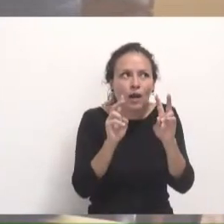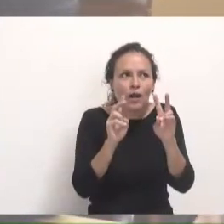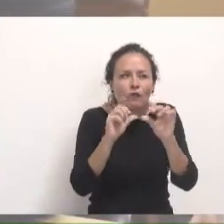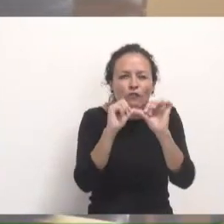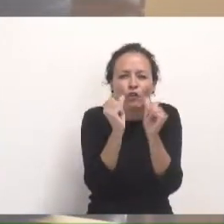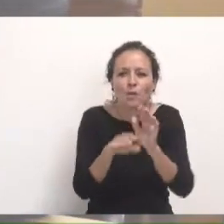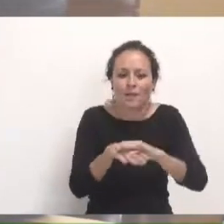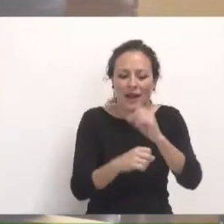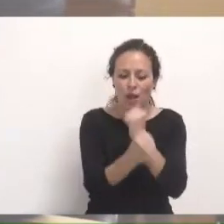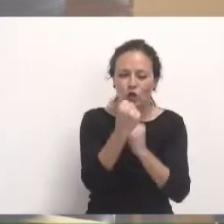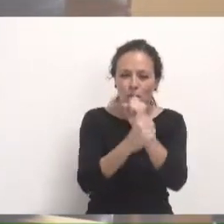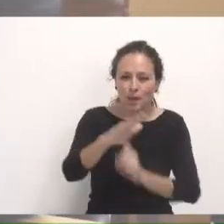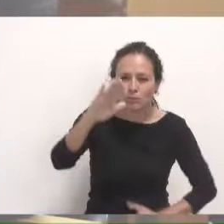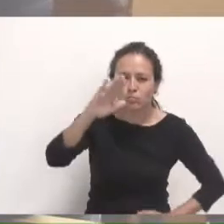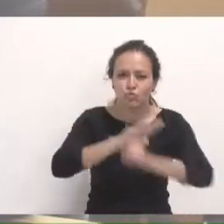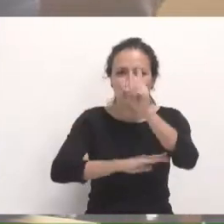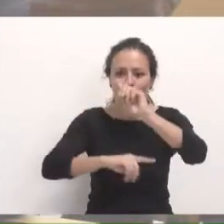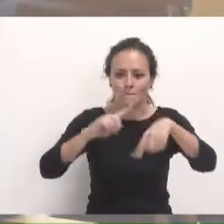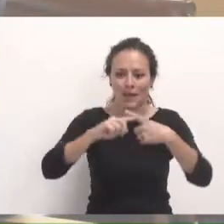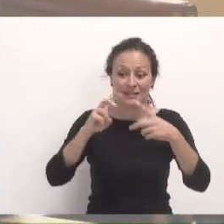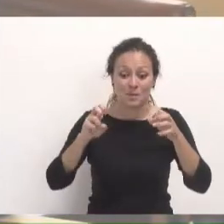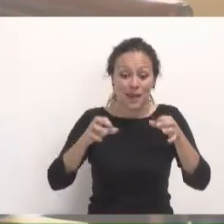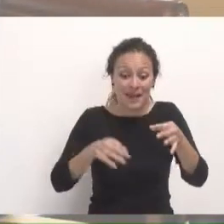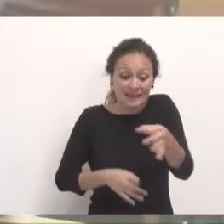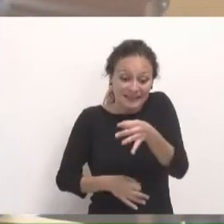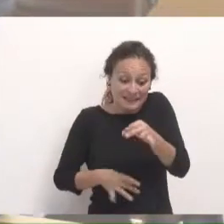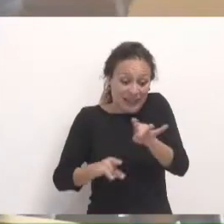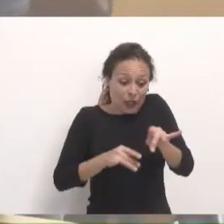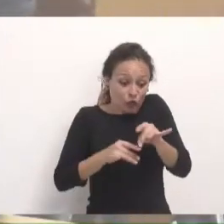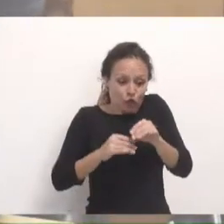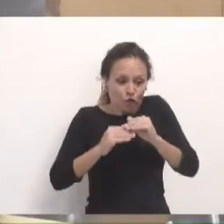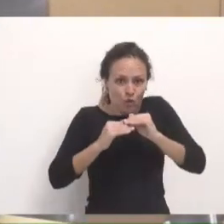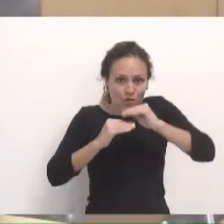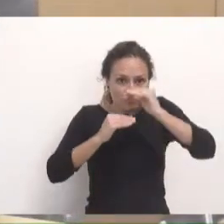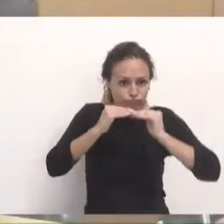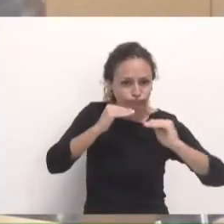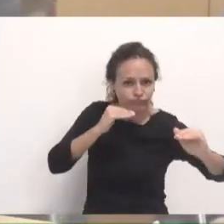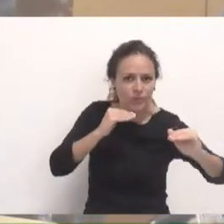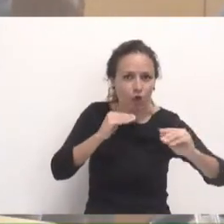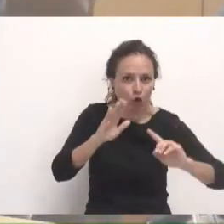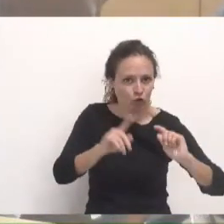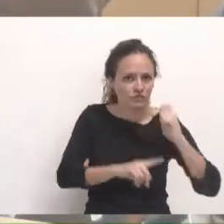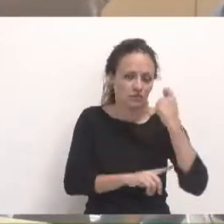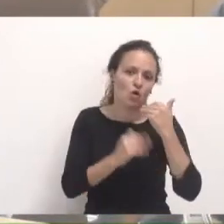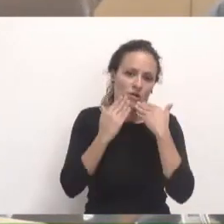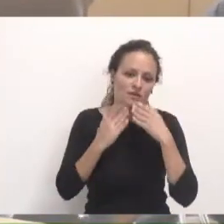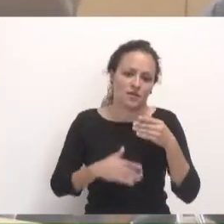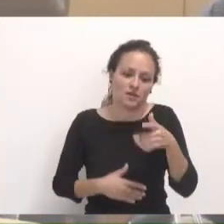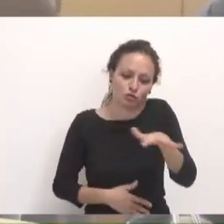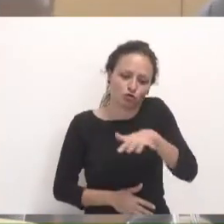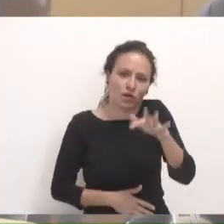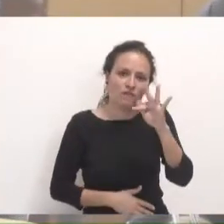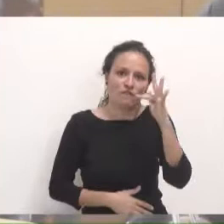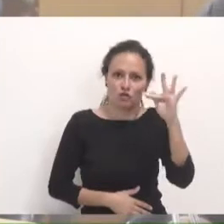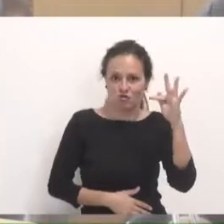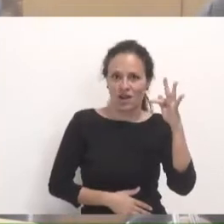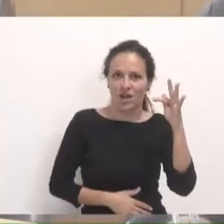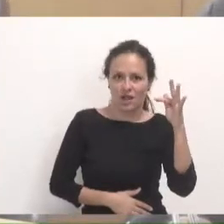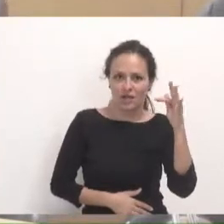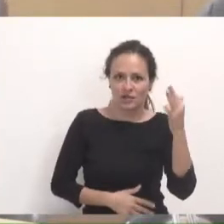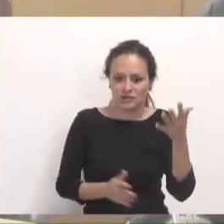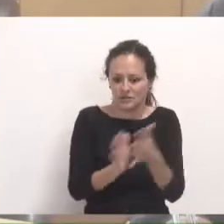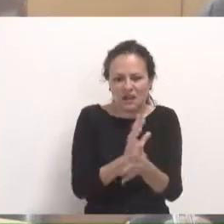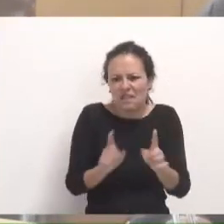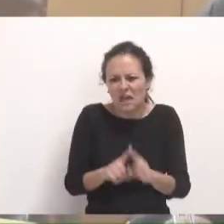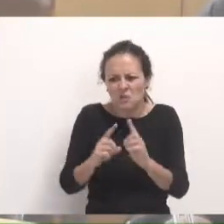mejorará el equilibrio territorial, ese es el puerto de Fonsalía. Por encima de muchísimas otras infraestructuras que estemos